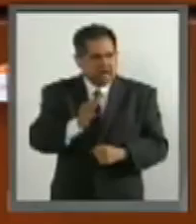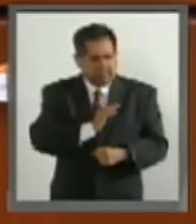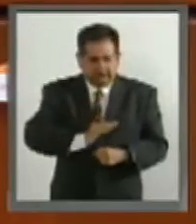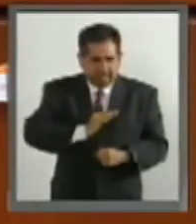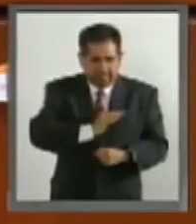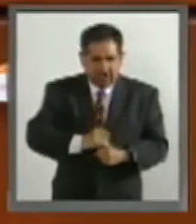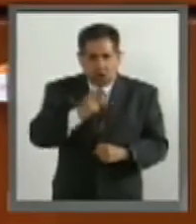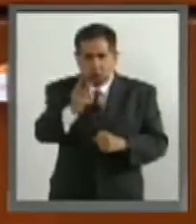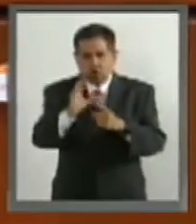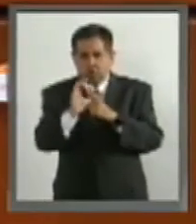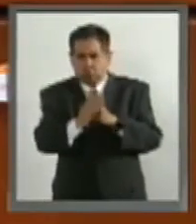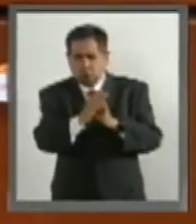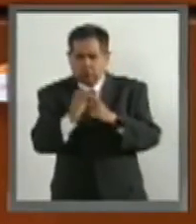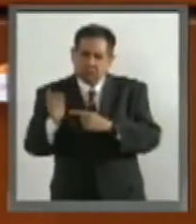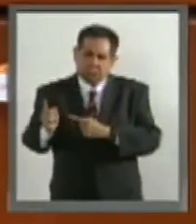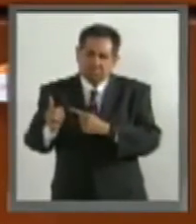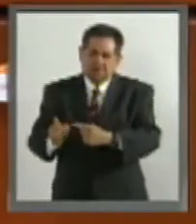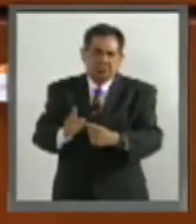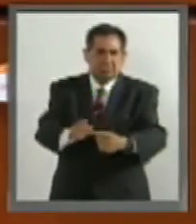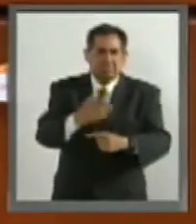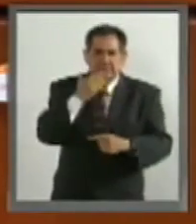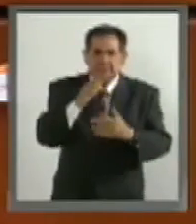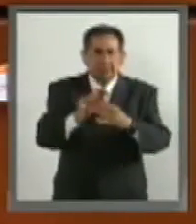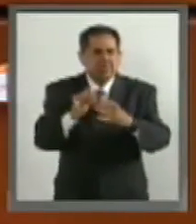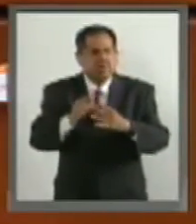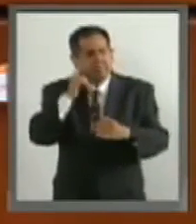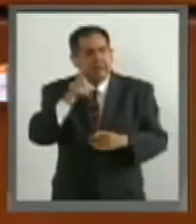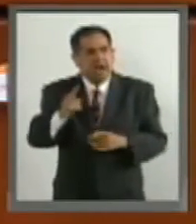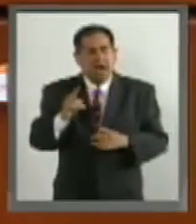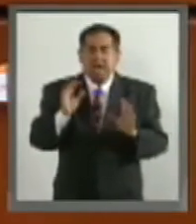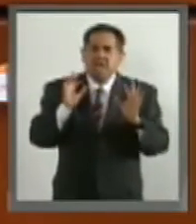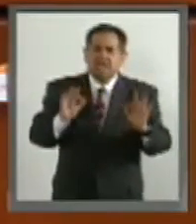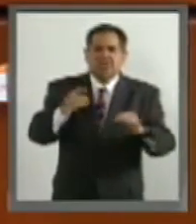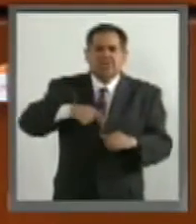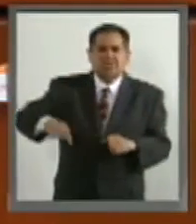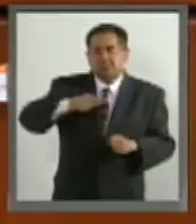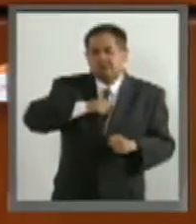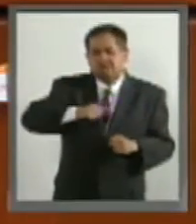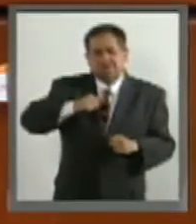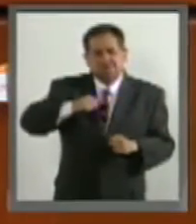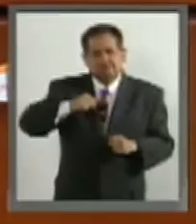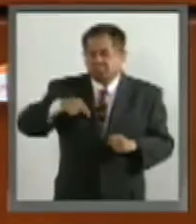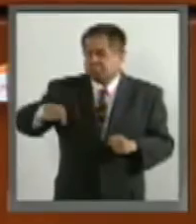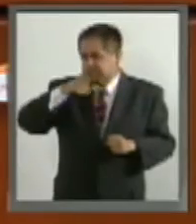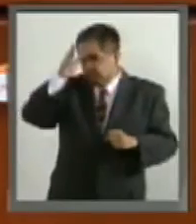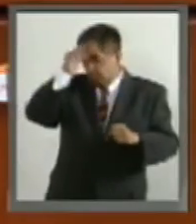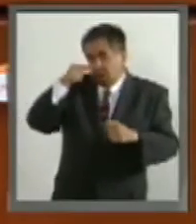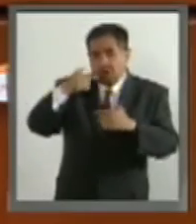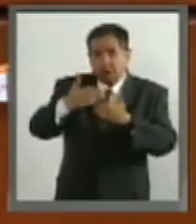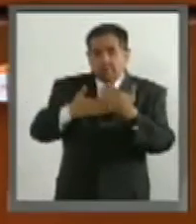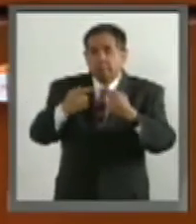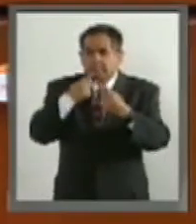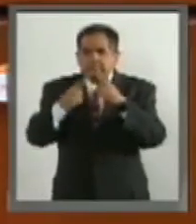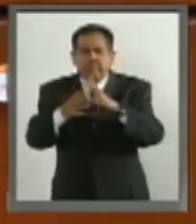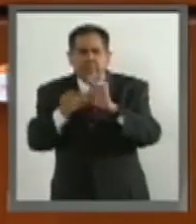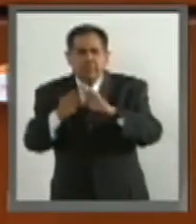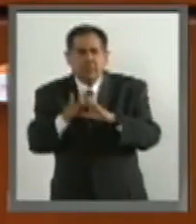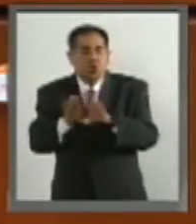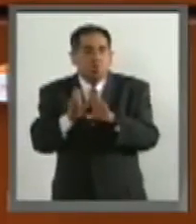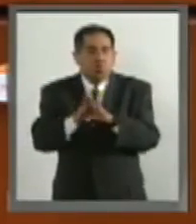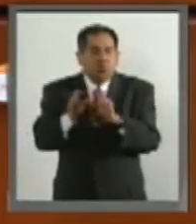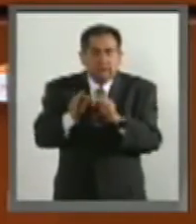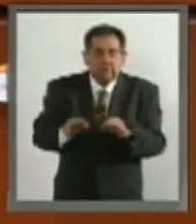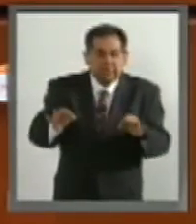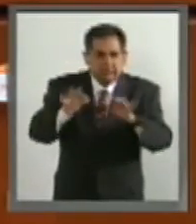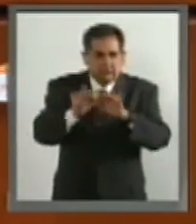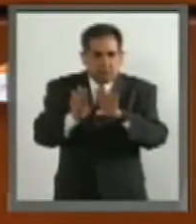dos comisiones por haber alcanzado los acuerdos para tener en estas reformas preceptos